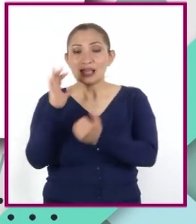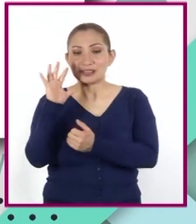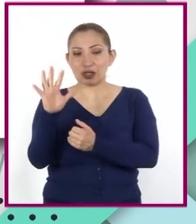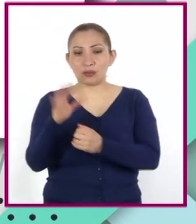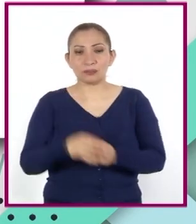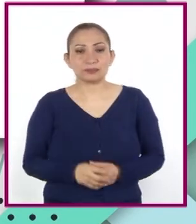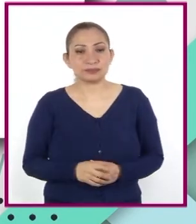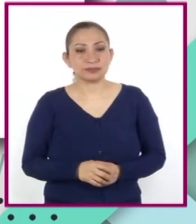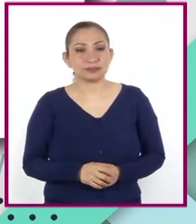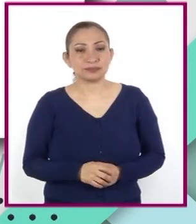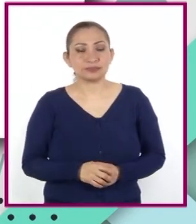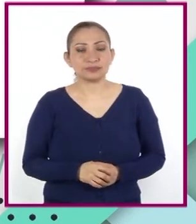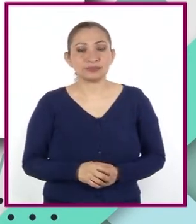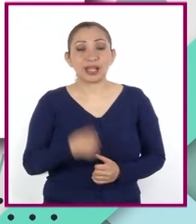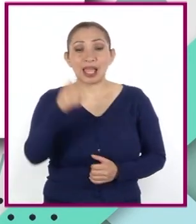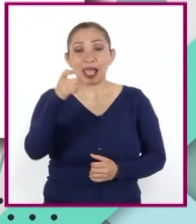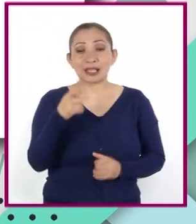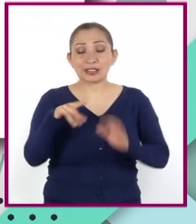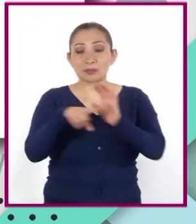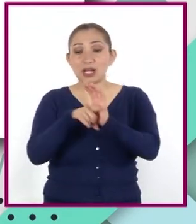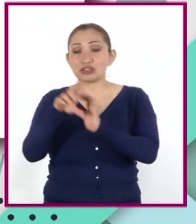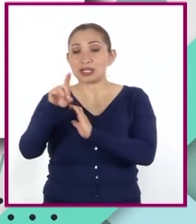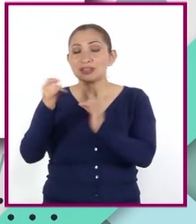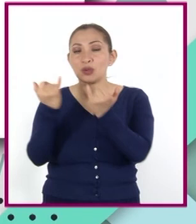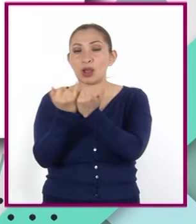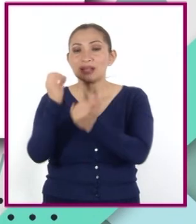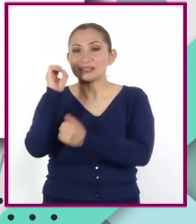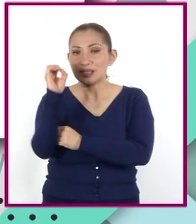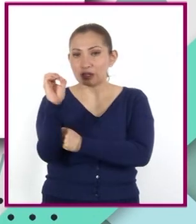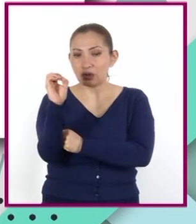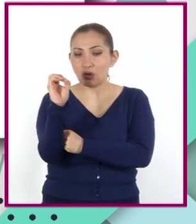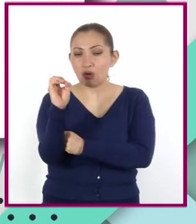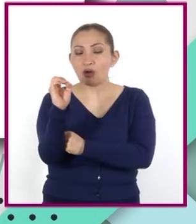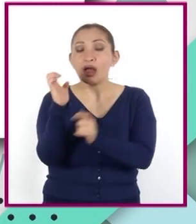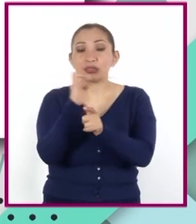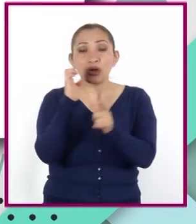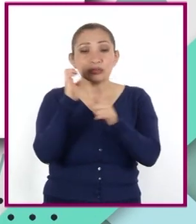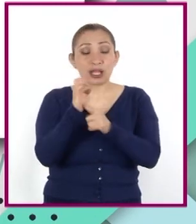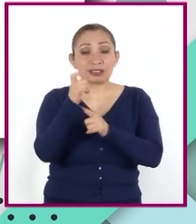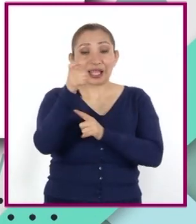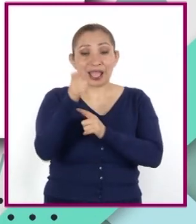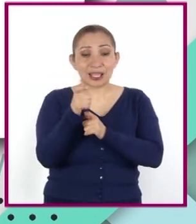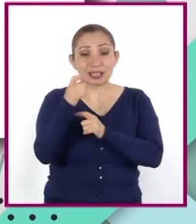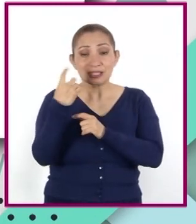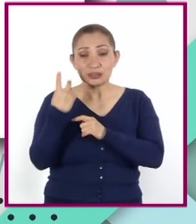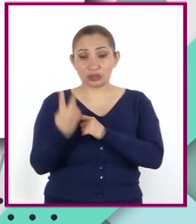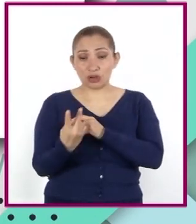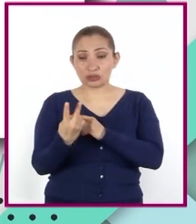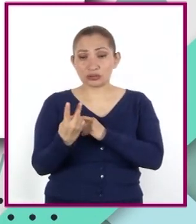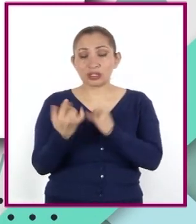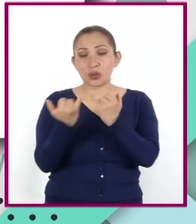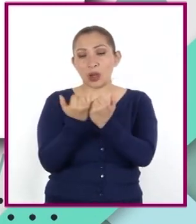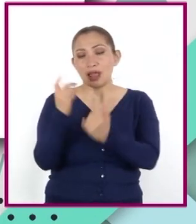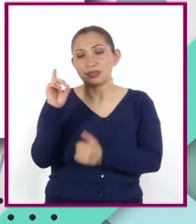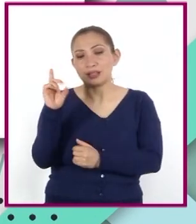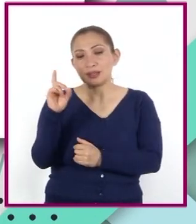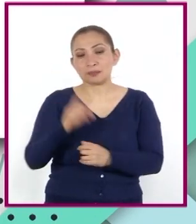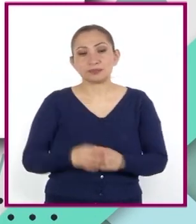5 y x menos 30 es igual a 0, por lo cual x subíndice 2 es igual a